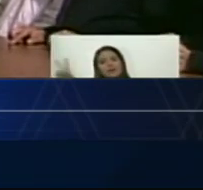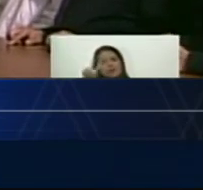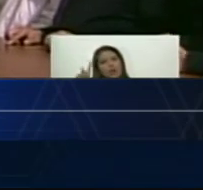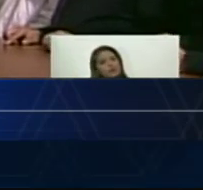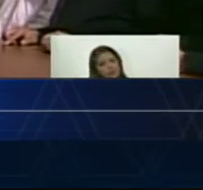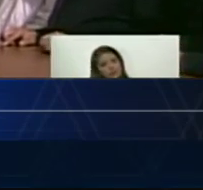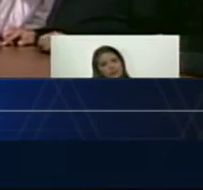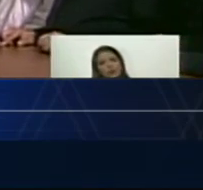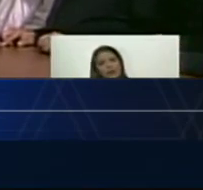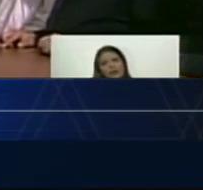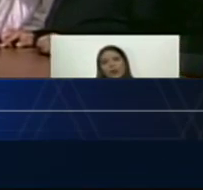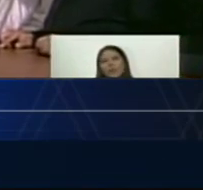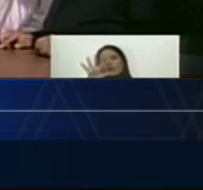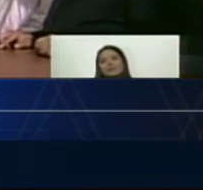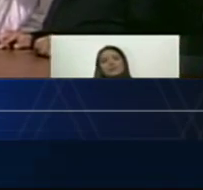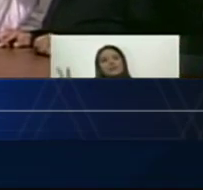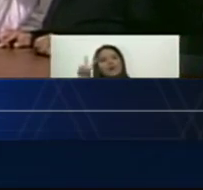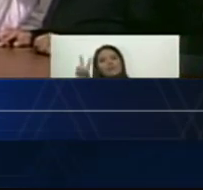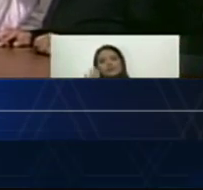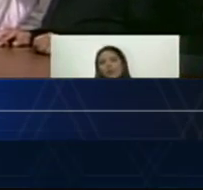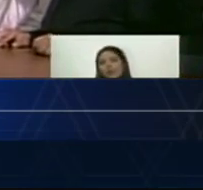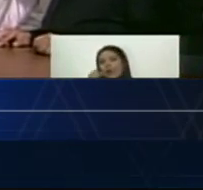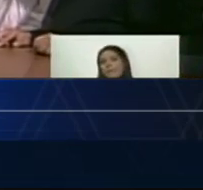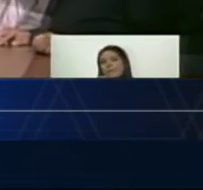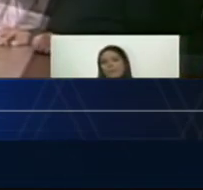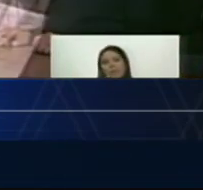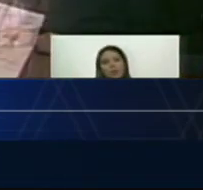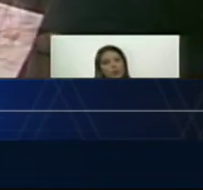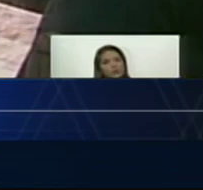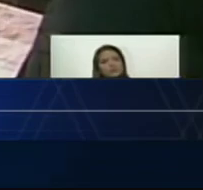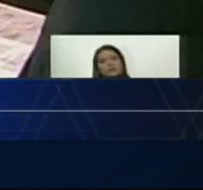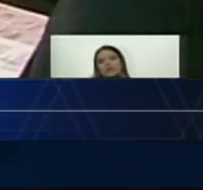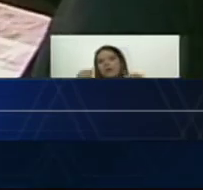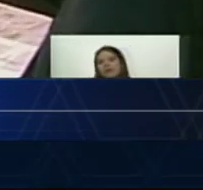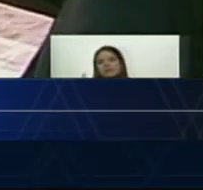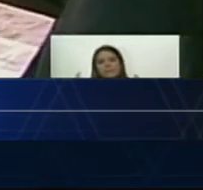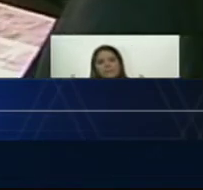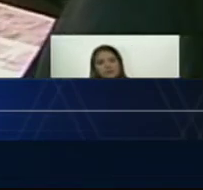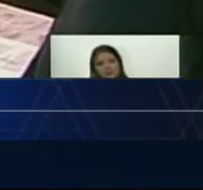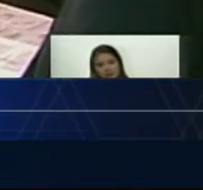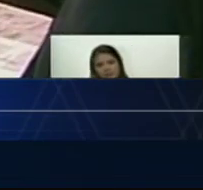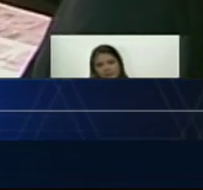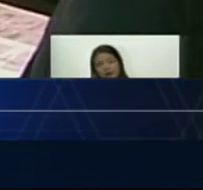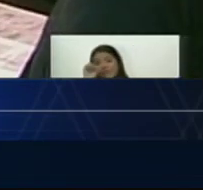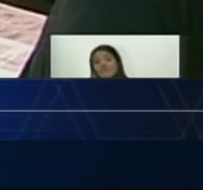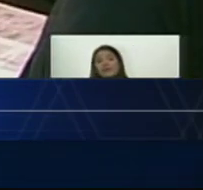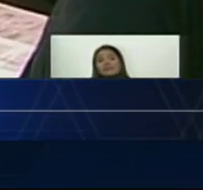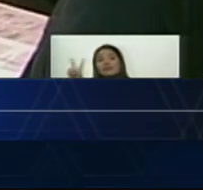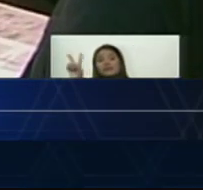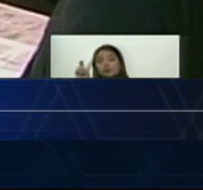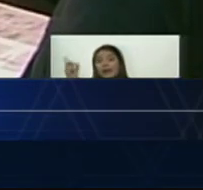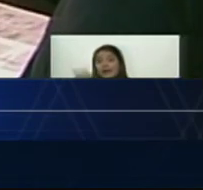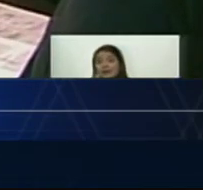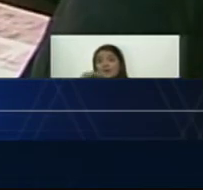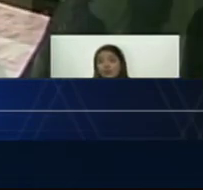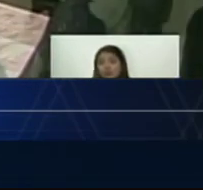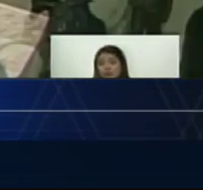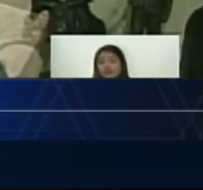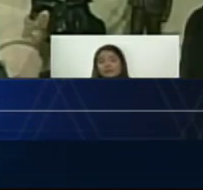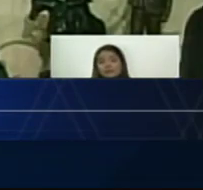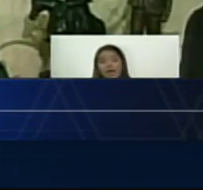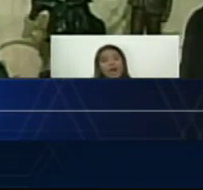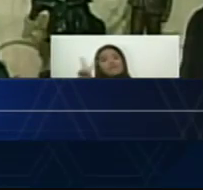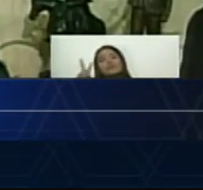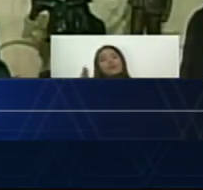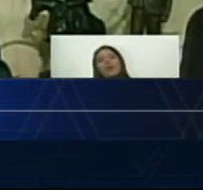queremos, que es una Venezuela productiva, una Venezuela independiente, una Venezuela incluyente, una Venezuela para